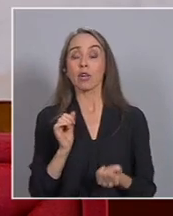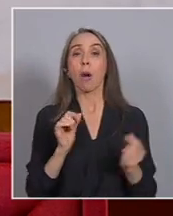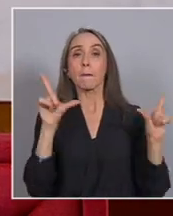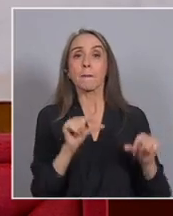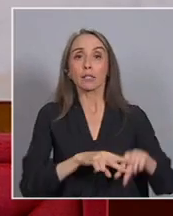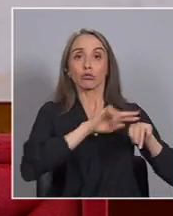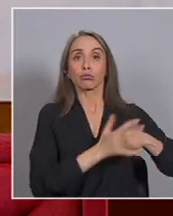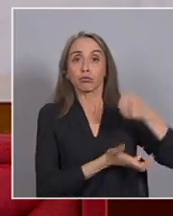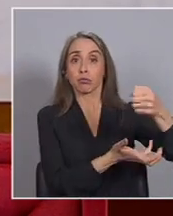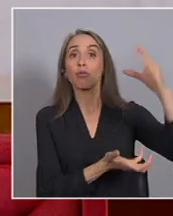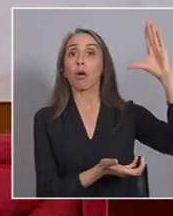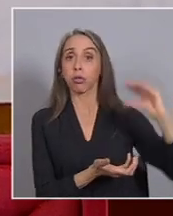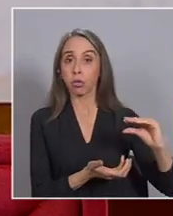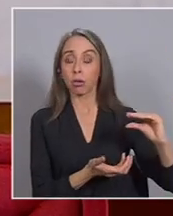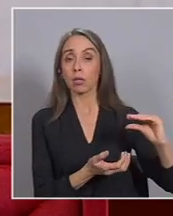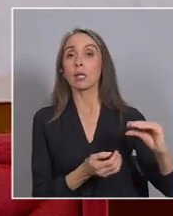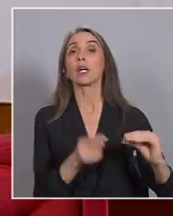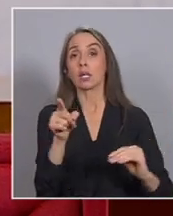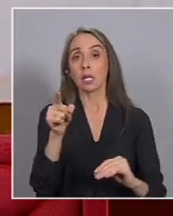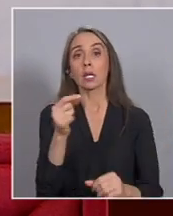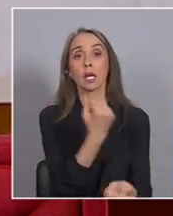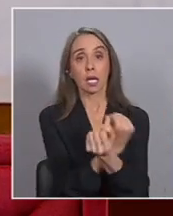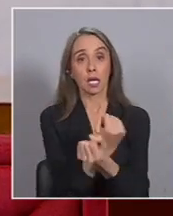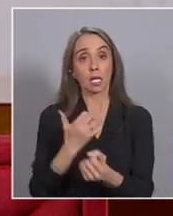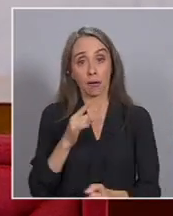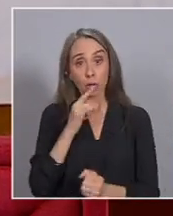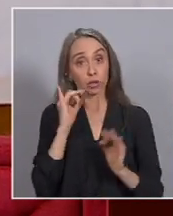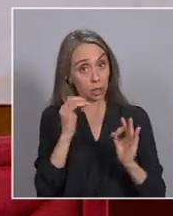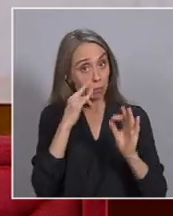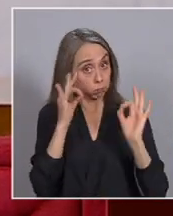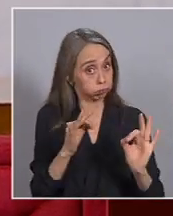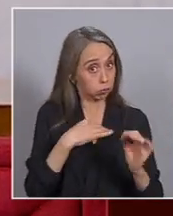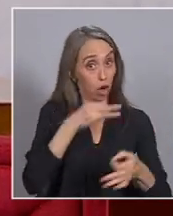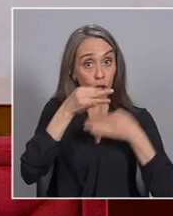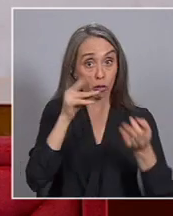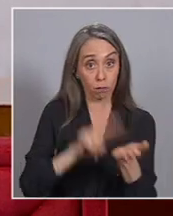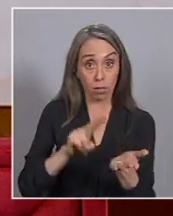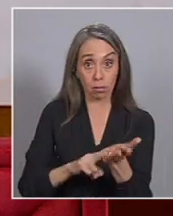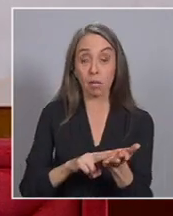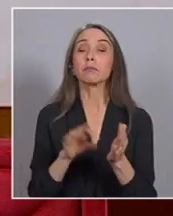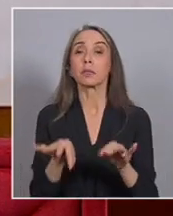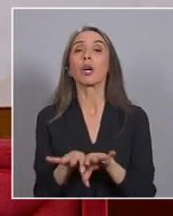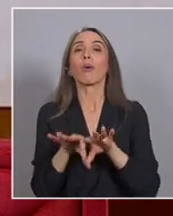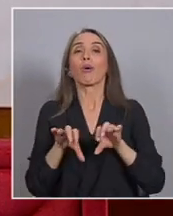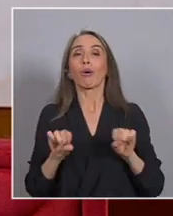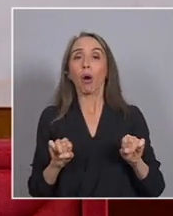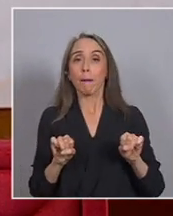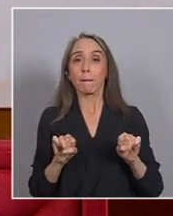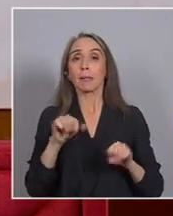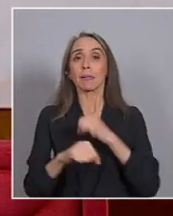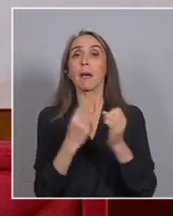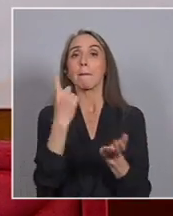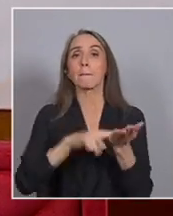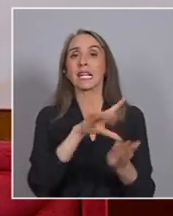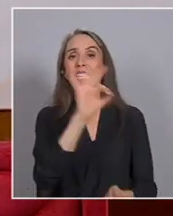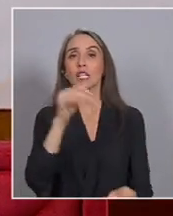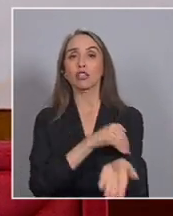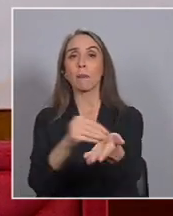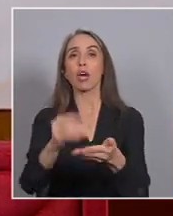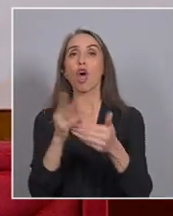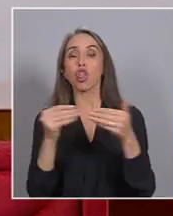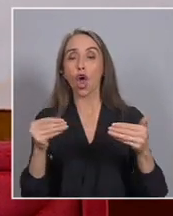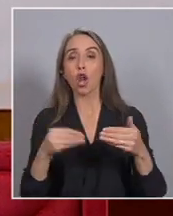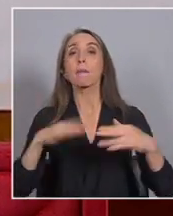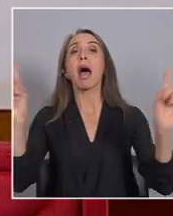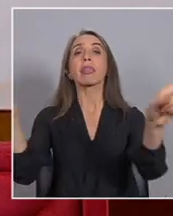Adicionalmente, y de esto pueden dar fe las policías, adicionalmente hemos comprometido para este fin 1.500 millones de dólares provenientes